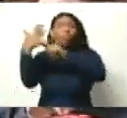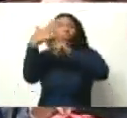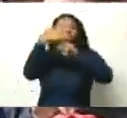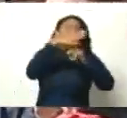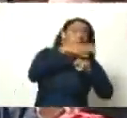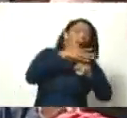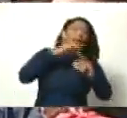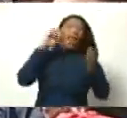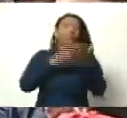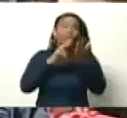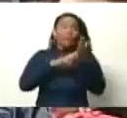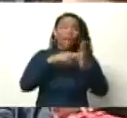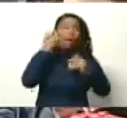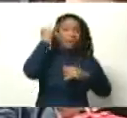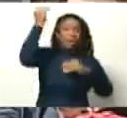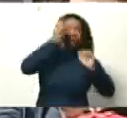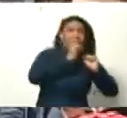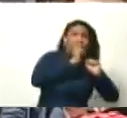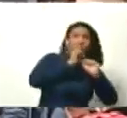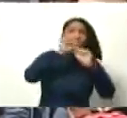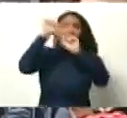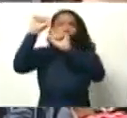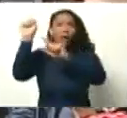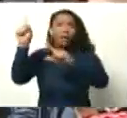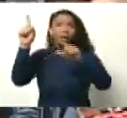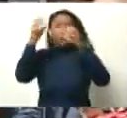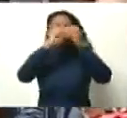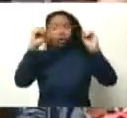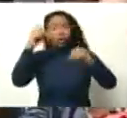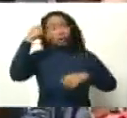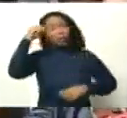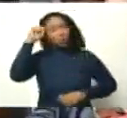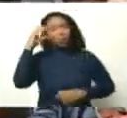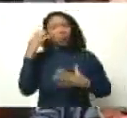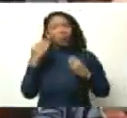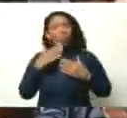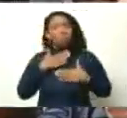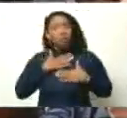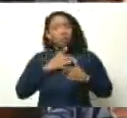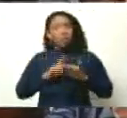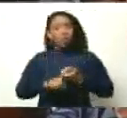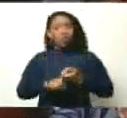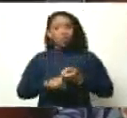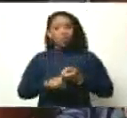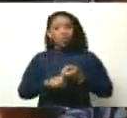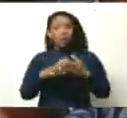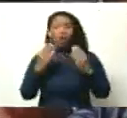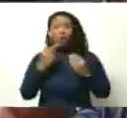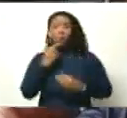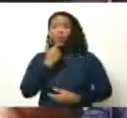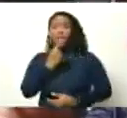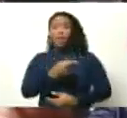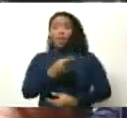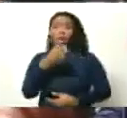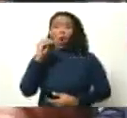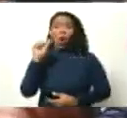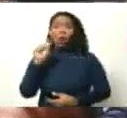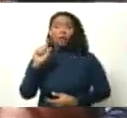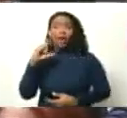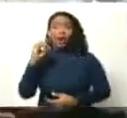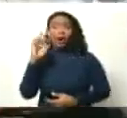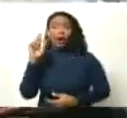verdad, de las ideas. Y esta fuerza, esta frase me recuerda mucho a Alex. Y también, como dijo Oscar López